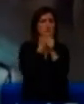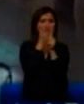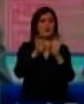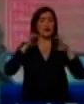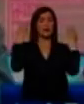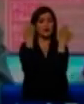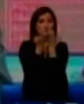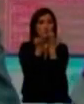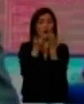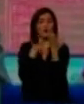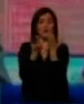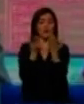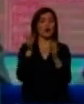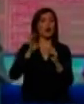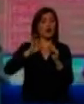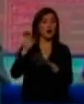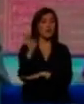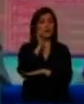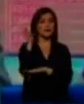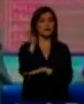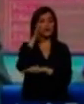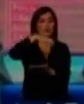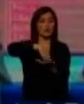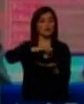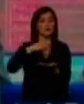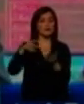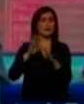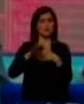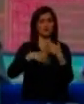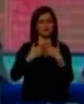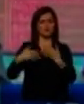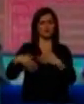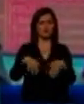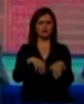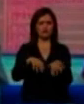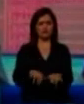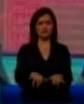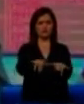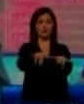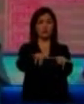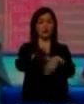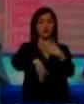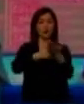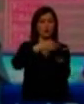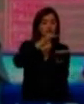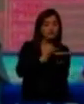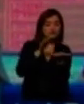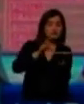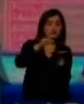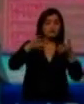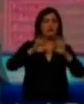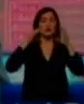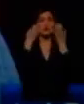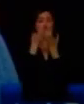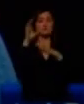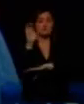COE provincial. El COE está de manera permanente activo. Los COEs cantonales están trabajando también en cada uno de